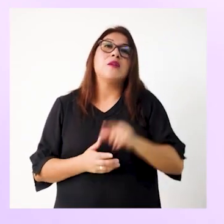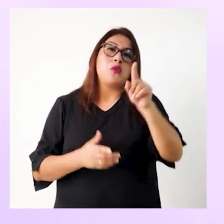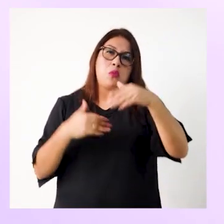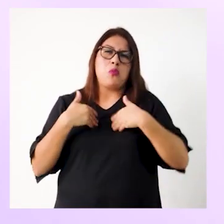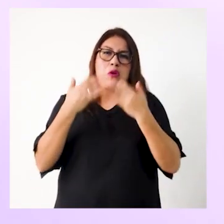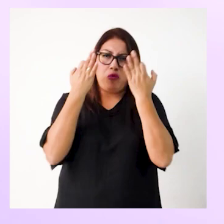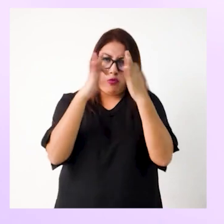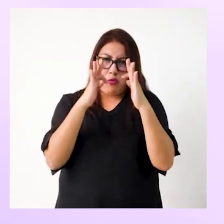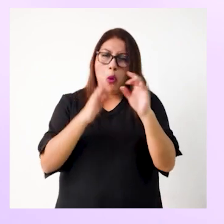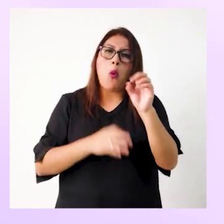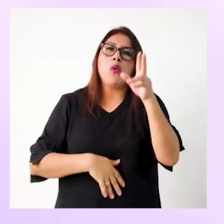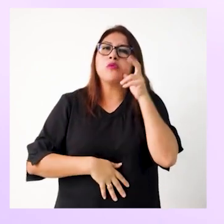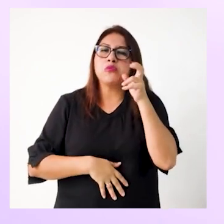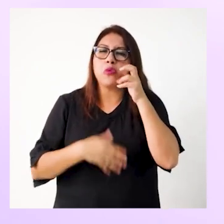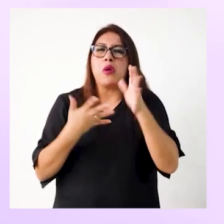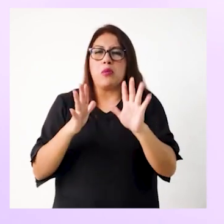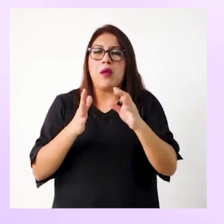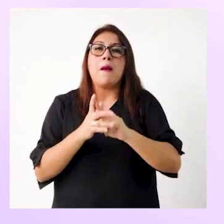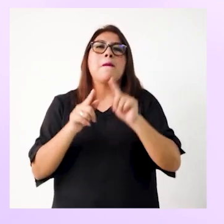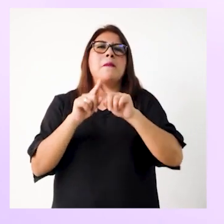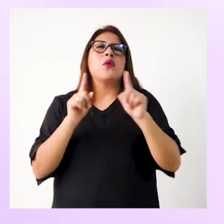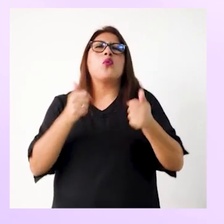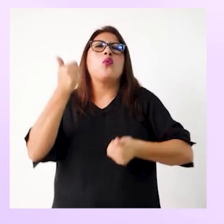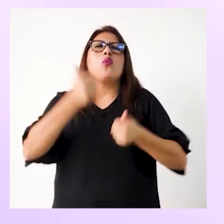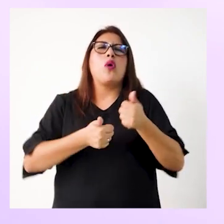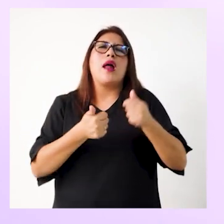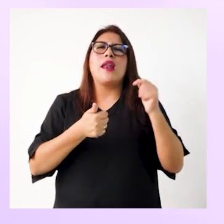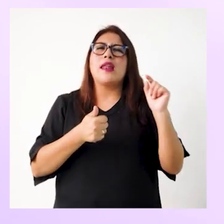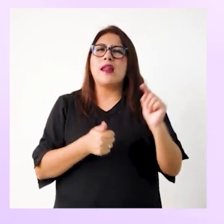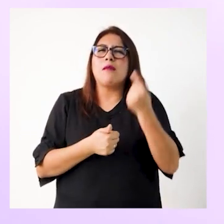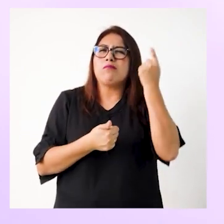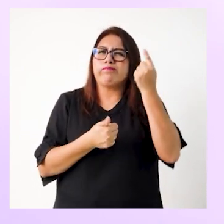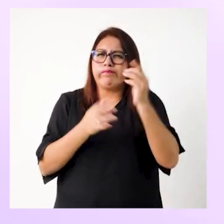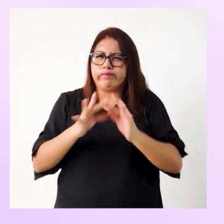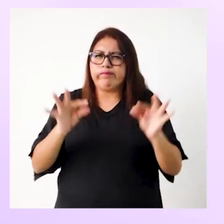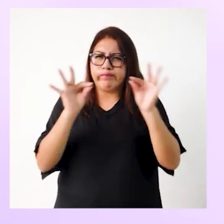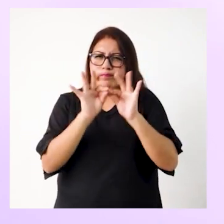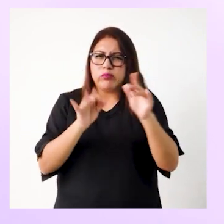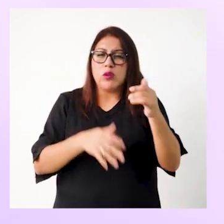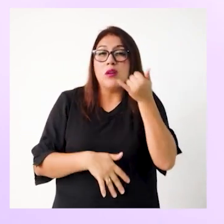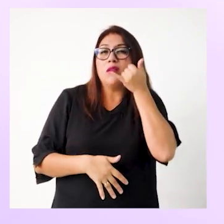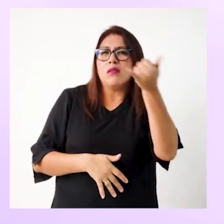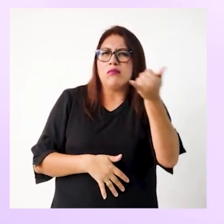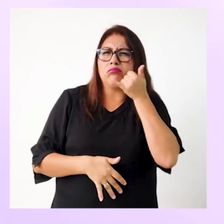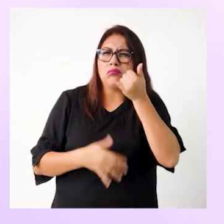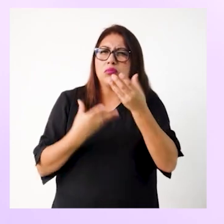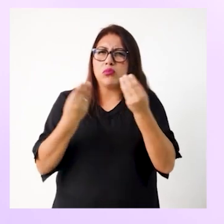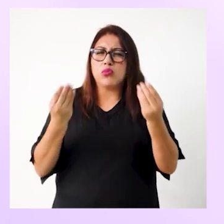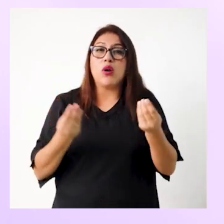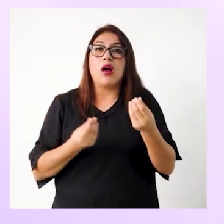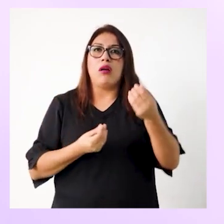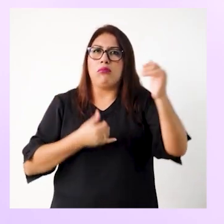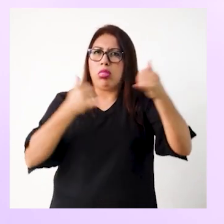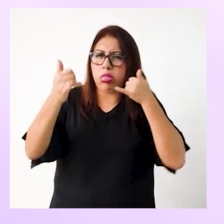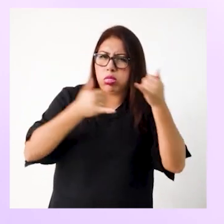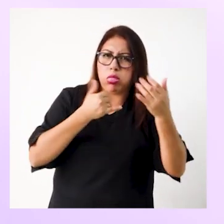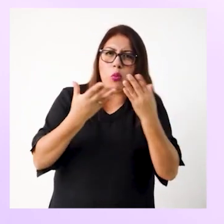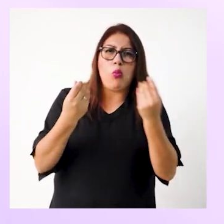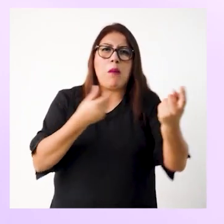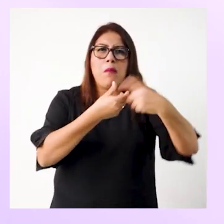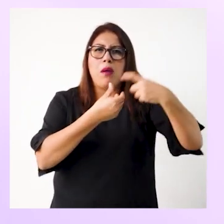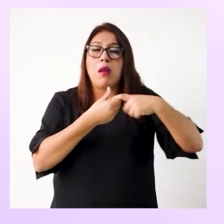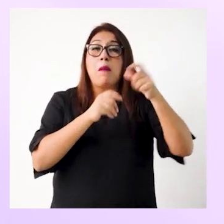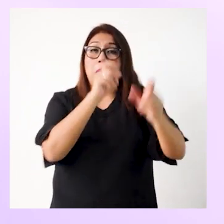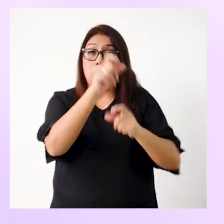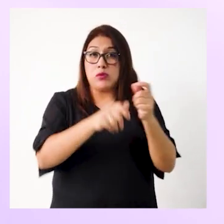103.9. Y también lo pueden ver en Facebook o escuchar. Bueno, ¿el punto cuál es? El punto es que ahí recibimos bastantes llamadas telefónicas porque el programa tiene participación del público.